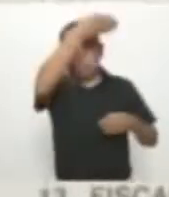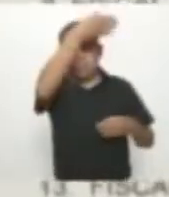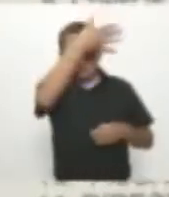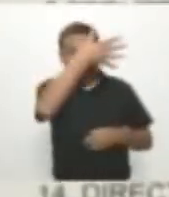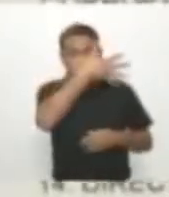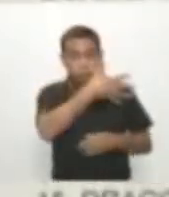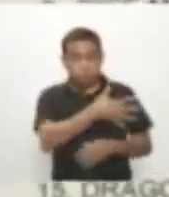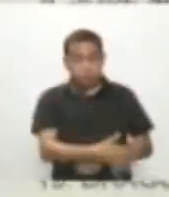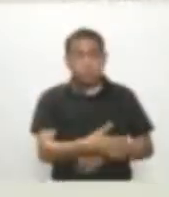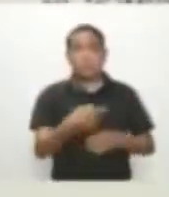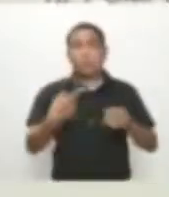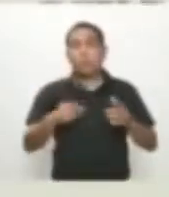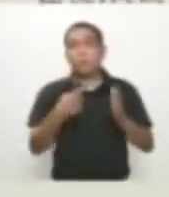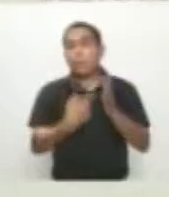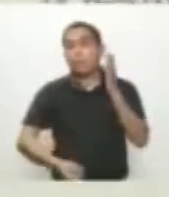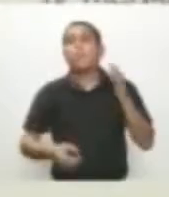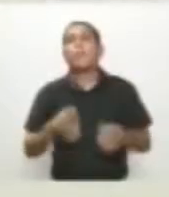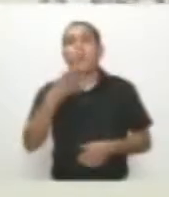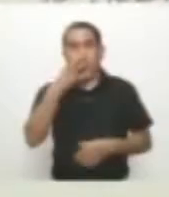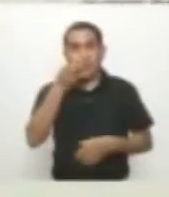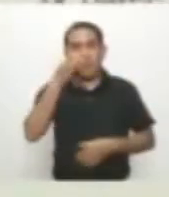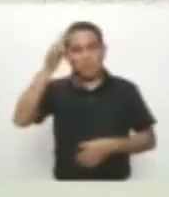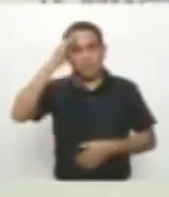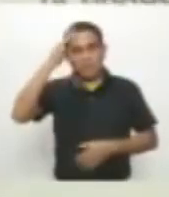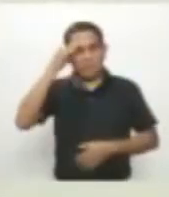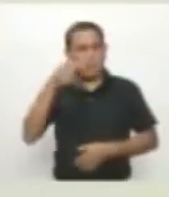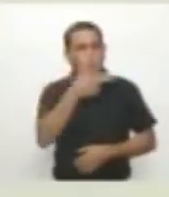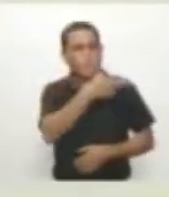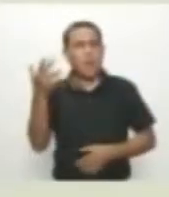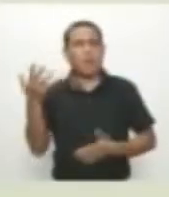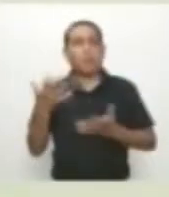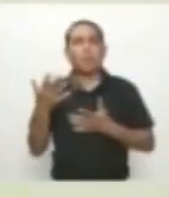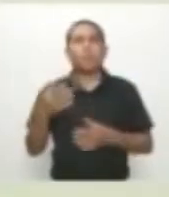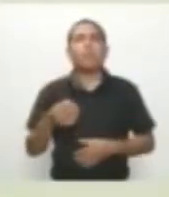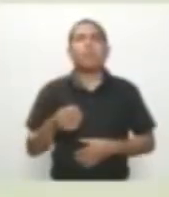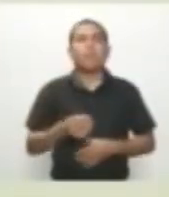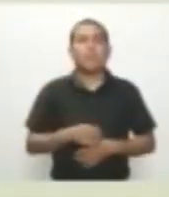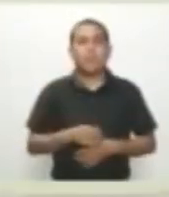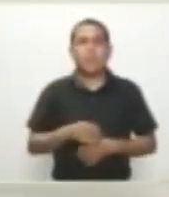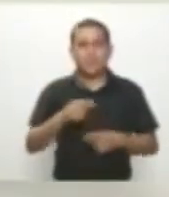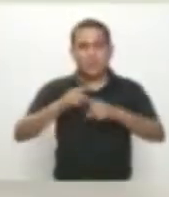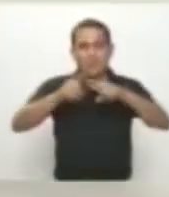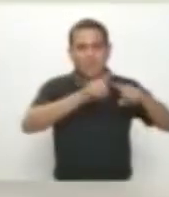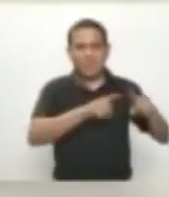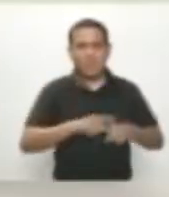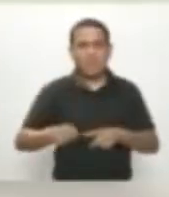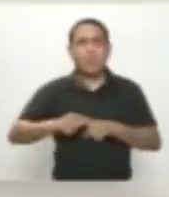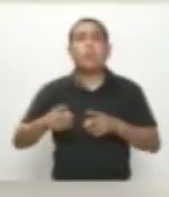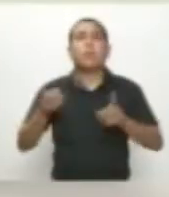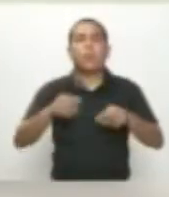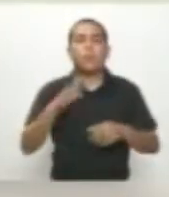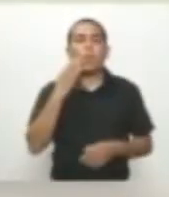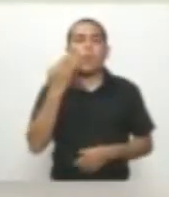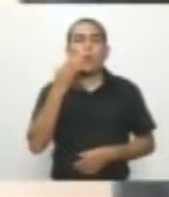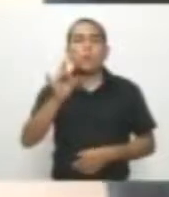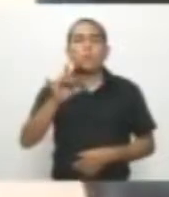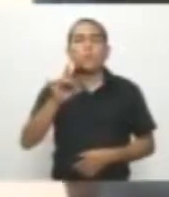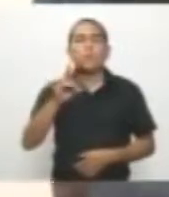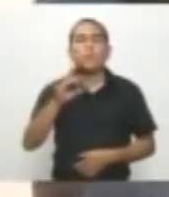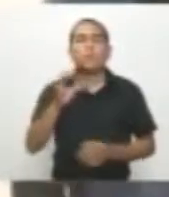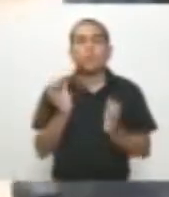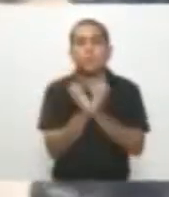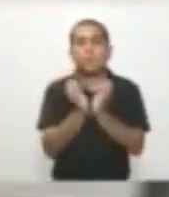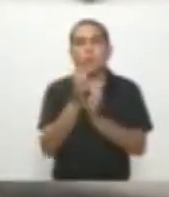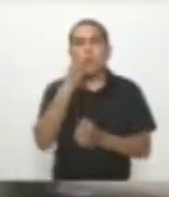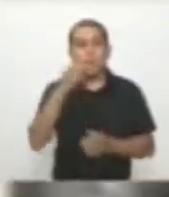el asesinato del dragoneante Franklin Leguízamo en la ciudad de Ibagué, registrada el pasado 15 de mayo. En Barranquilla,